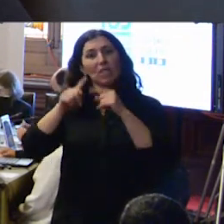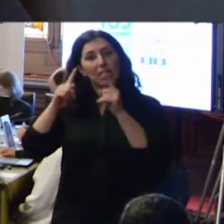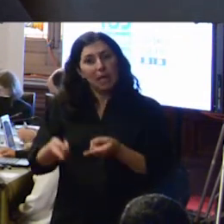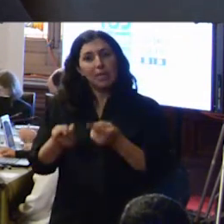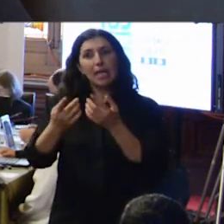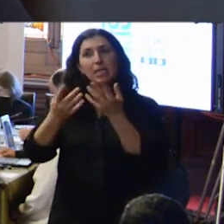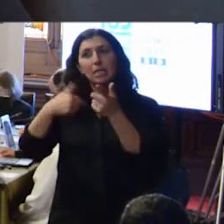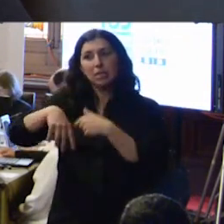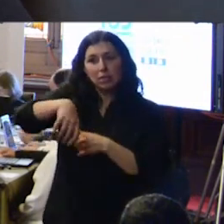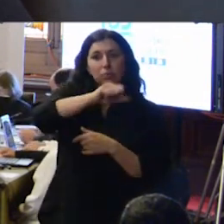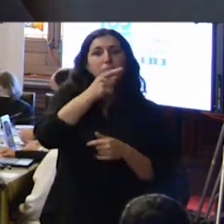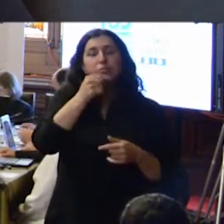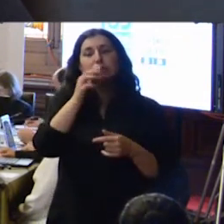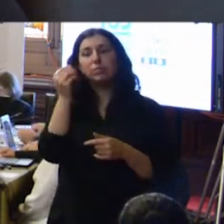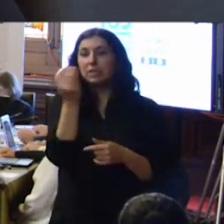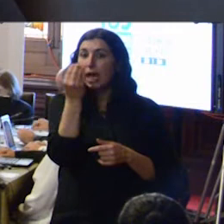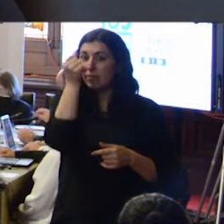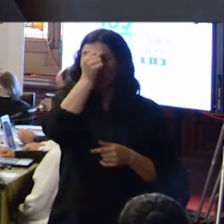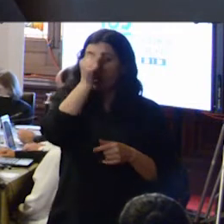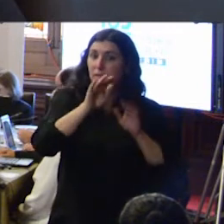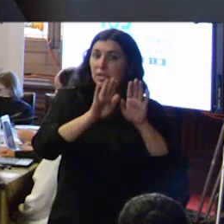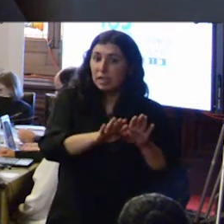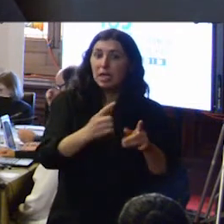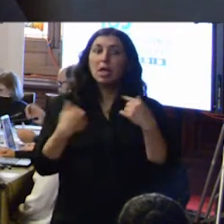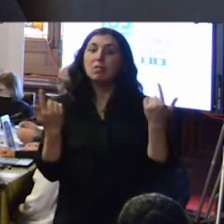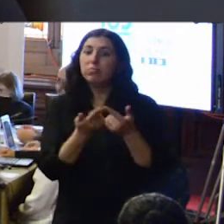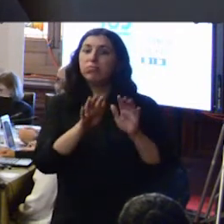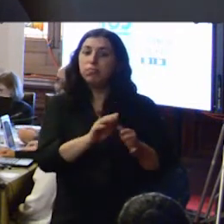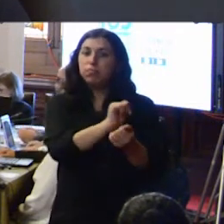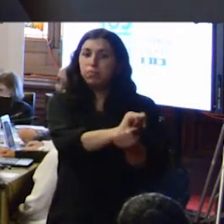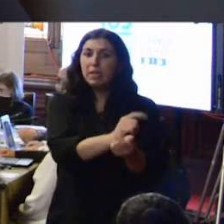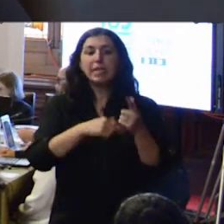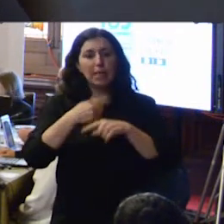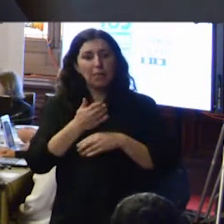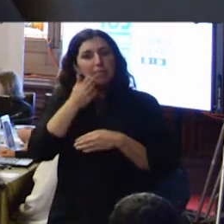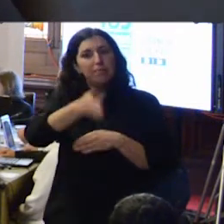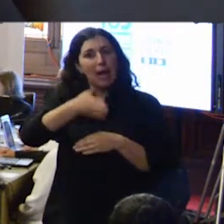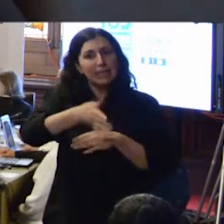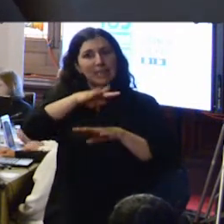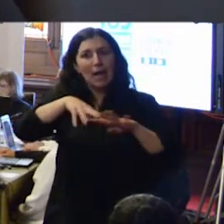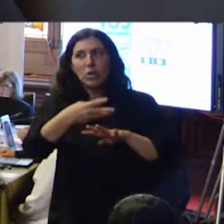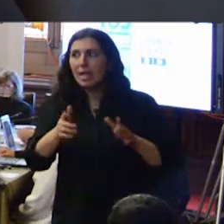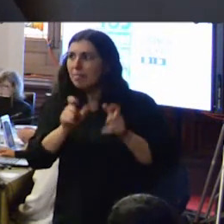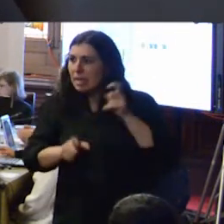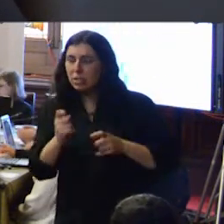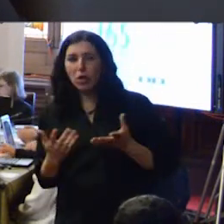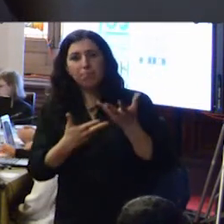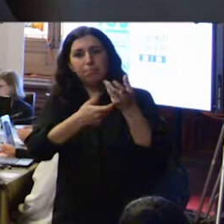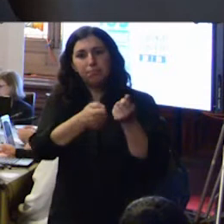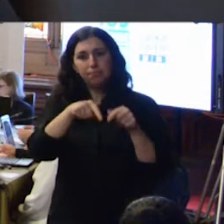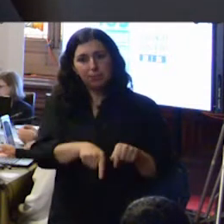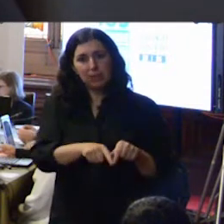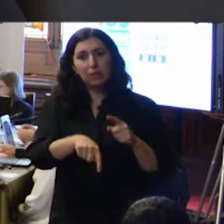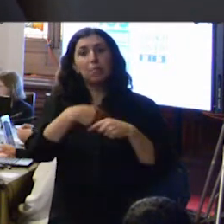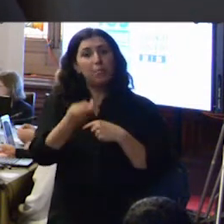detenido durante un fin de semana. Gracias a la acción de la Defensoría y de la acción de los compañeros de la Red de Derechos Humanos, él pudo salir libre 3 días después, pero